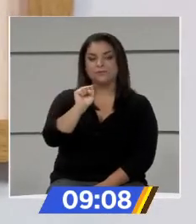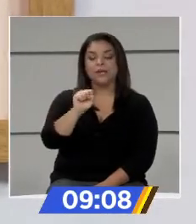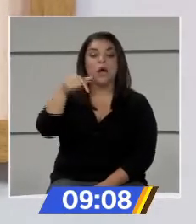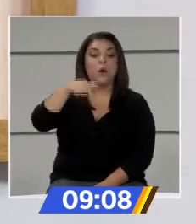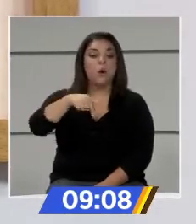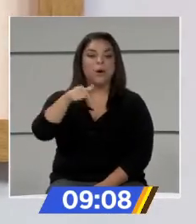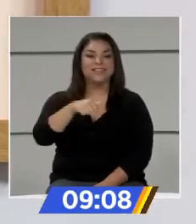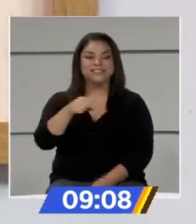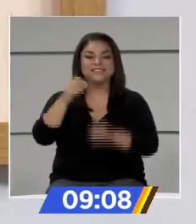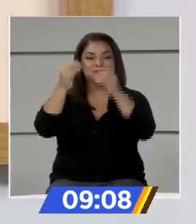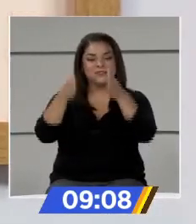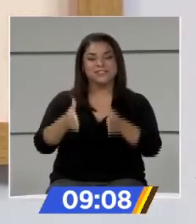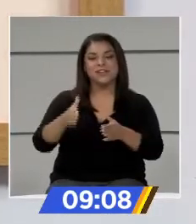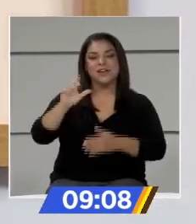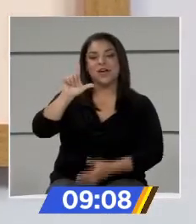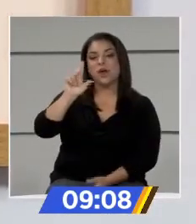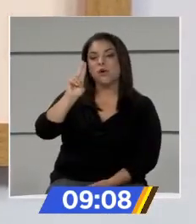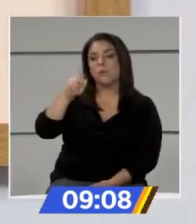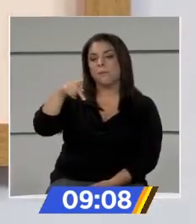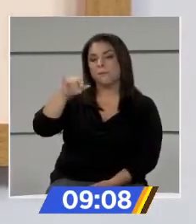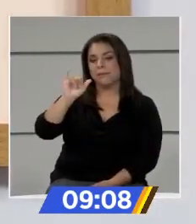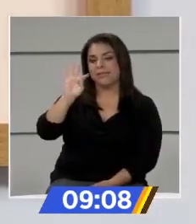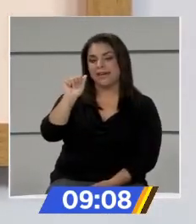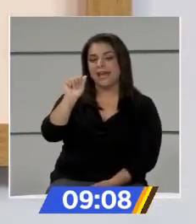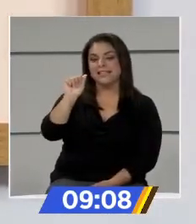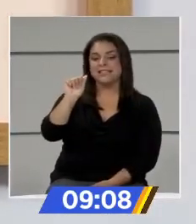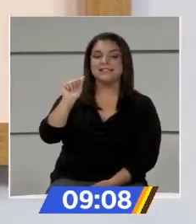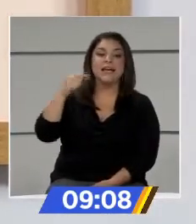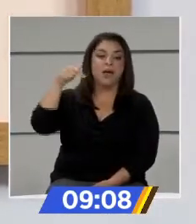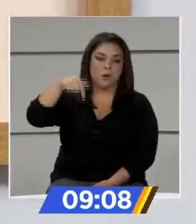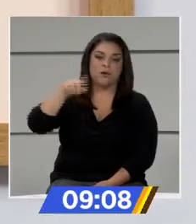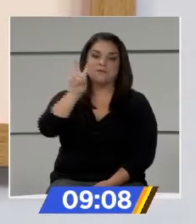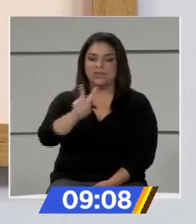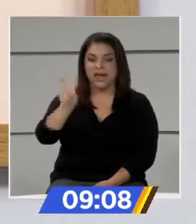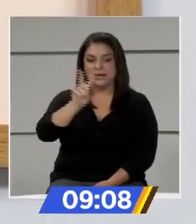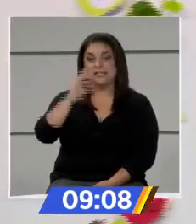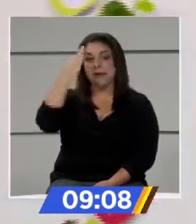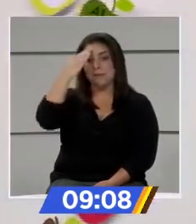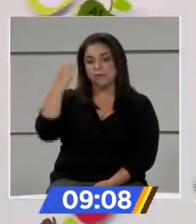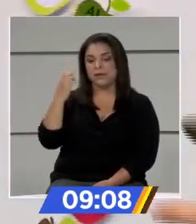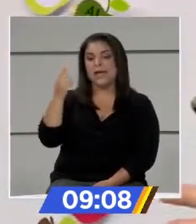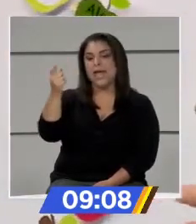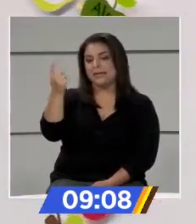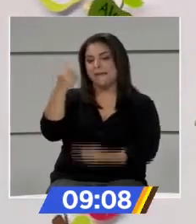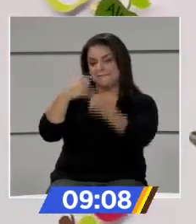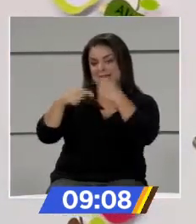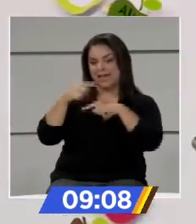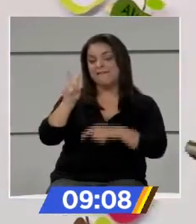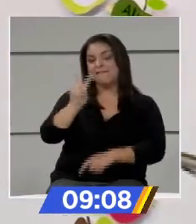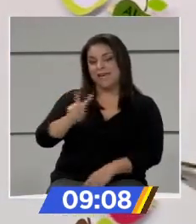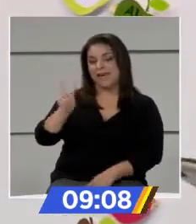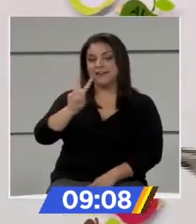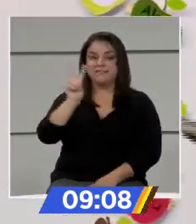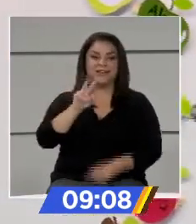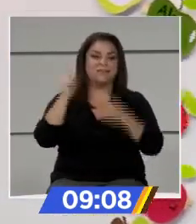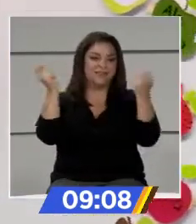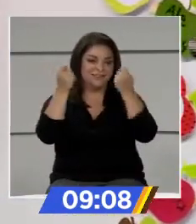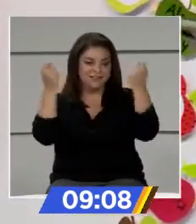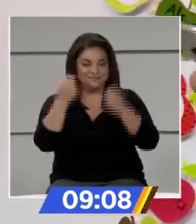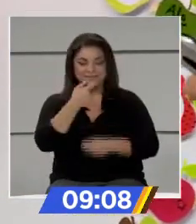está Lupita aquí, es viernes. Viernes. Porque Lupita viene los viernes. Viernes de pachanga. Exactamente. Okay. De